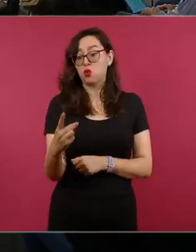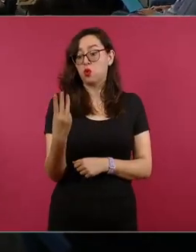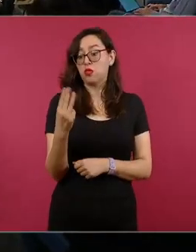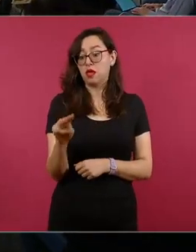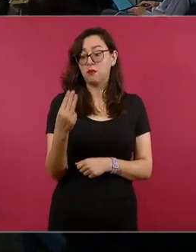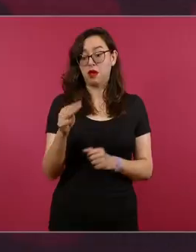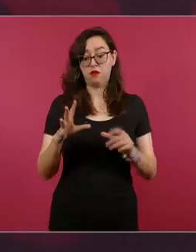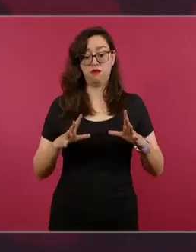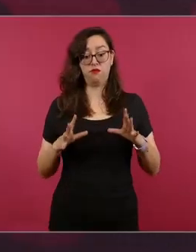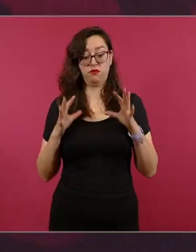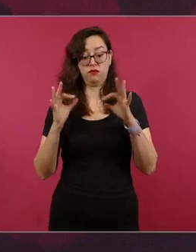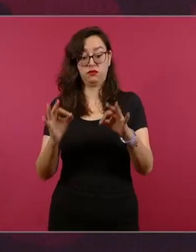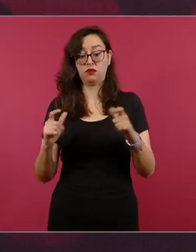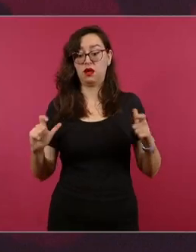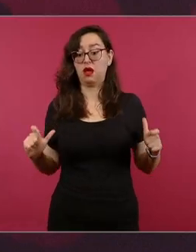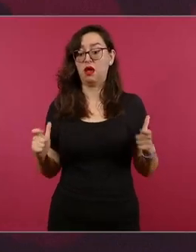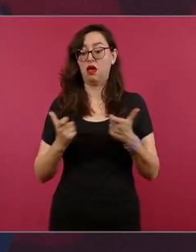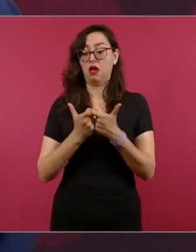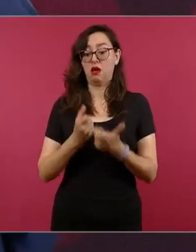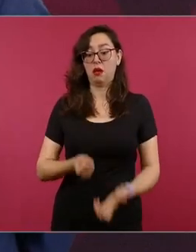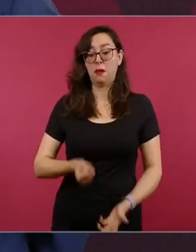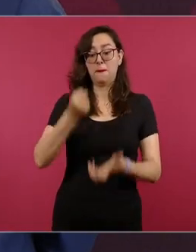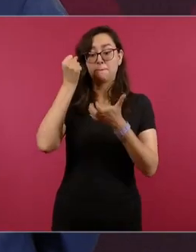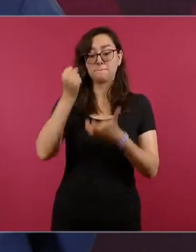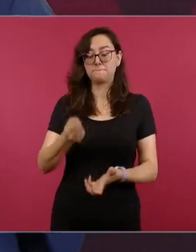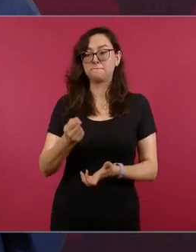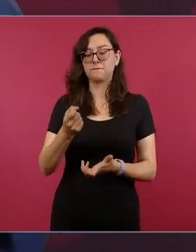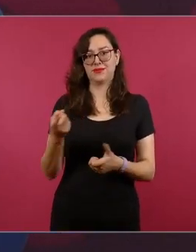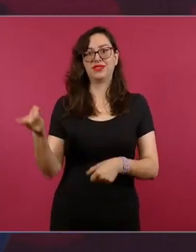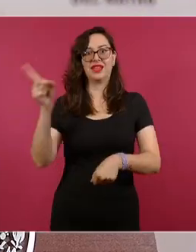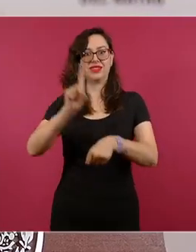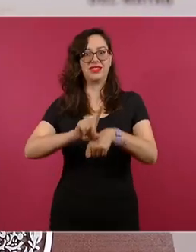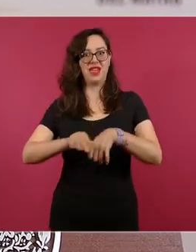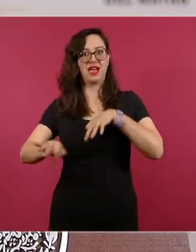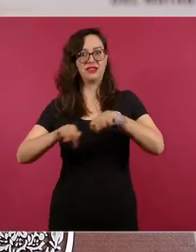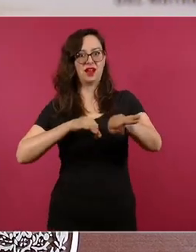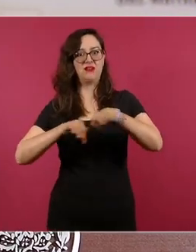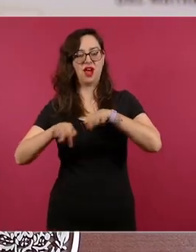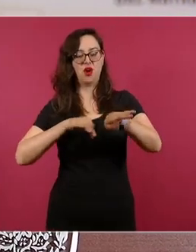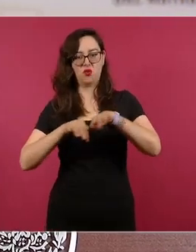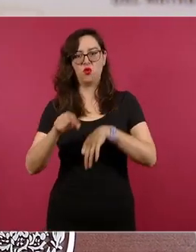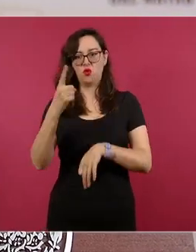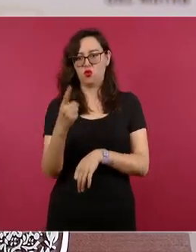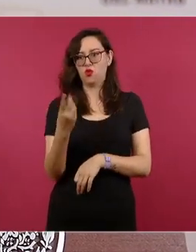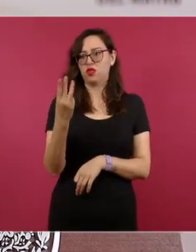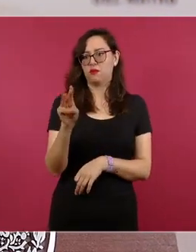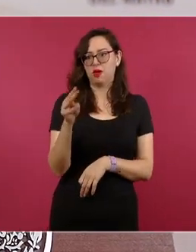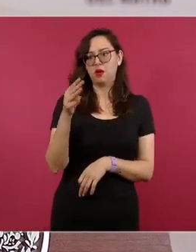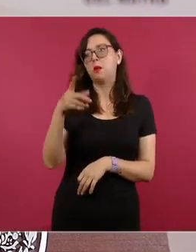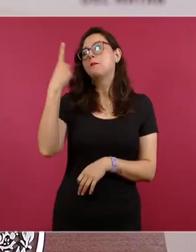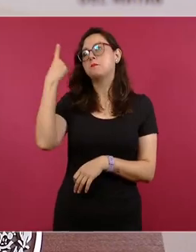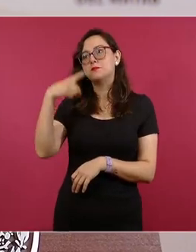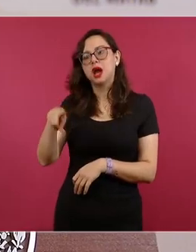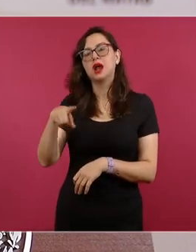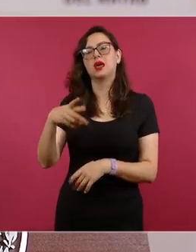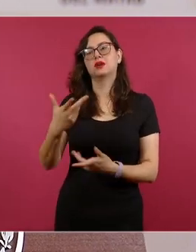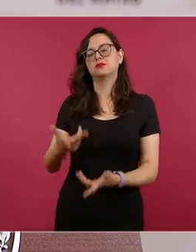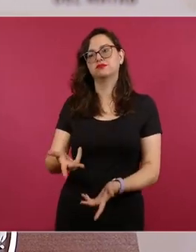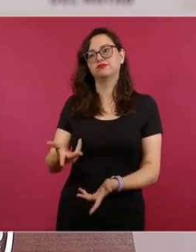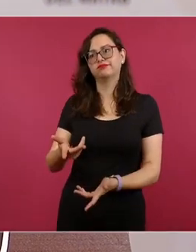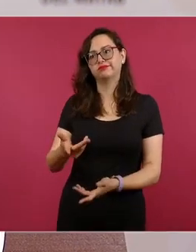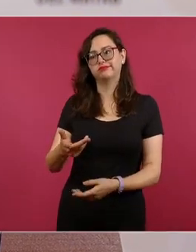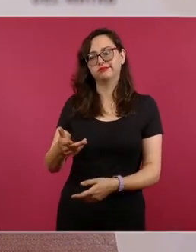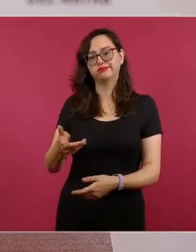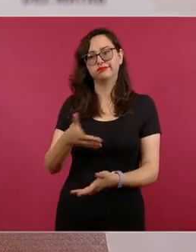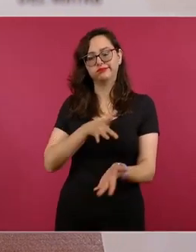una reivindicación a los trabajadores de México. Esto lo plantee